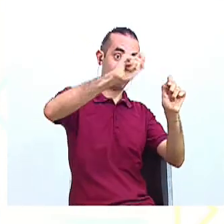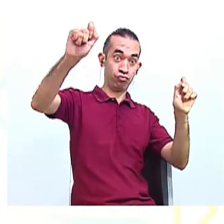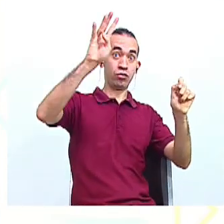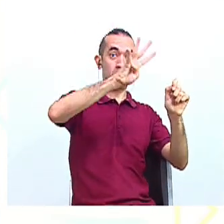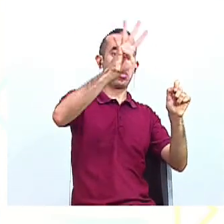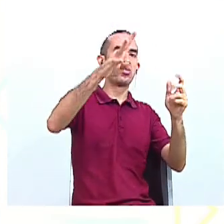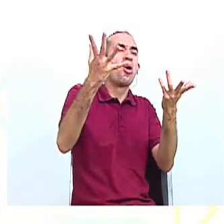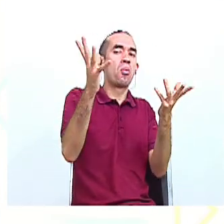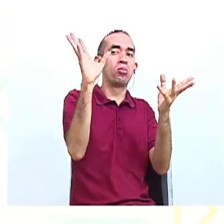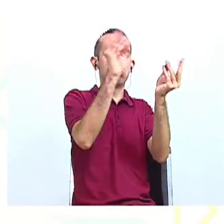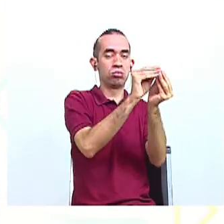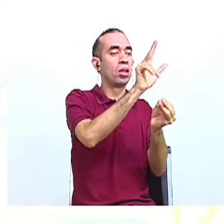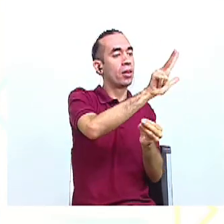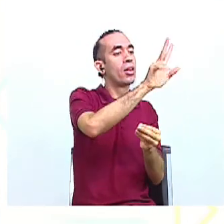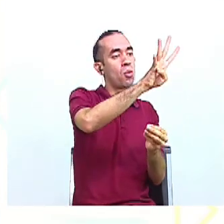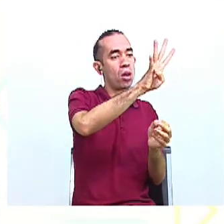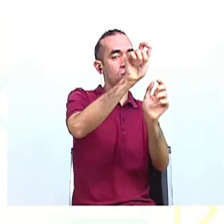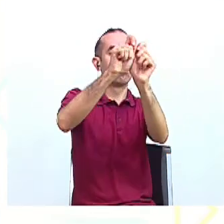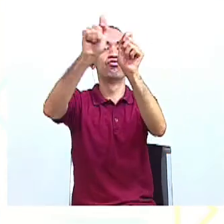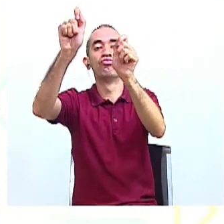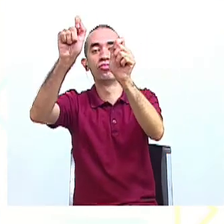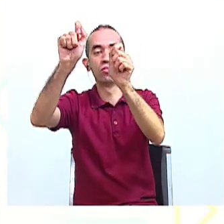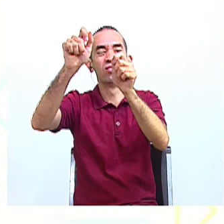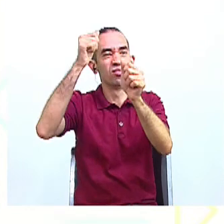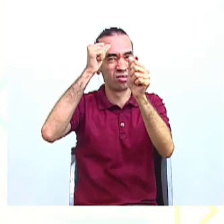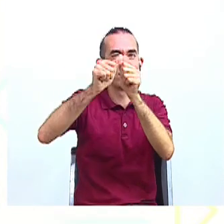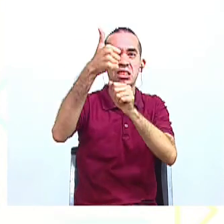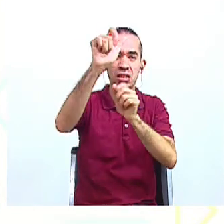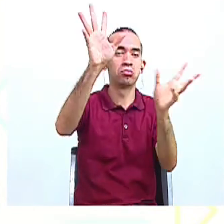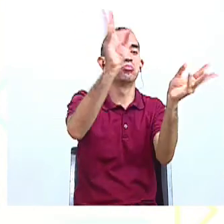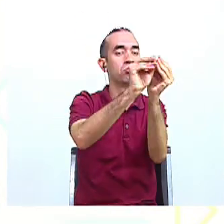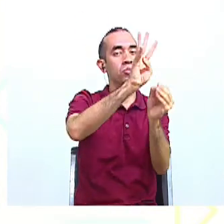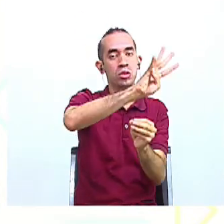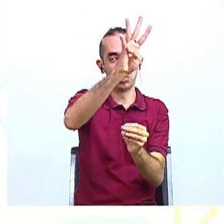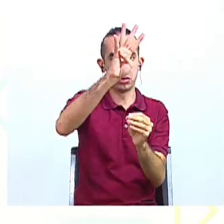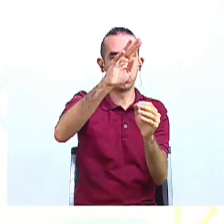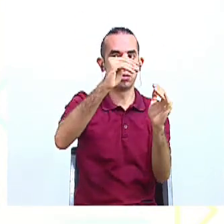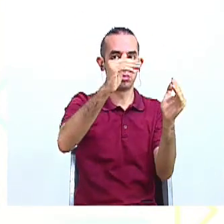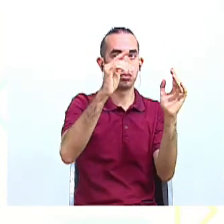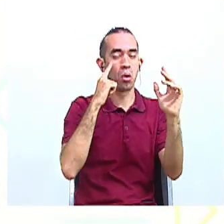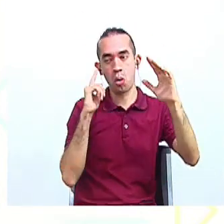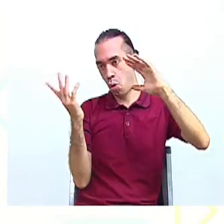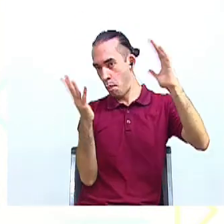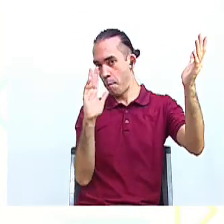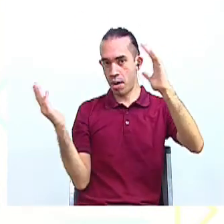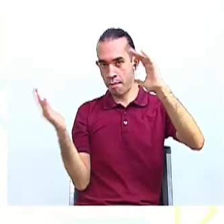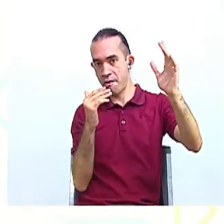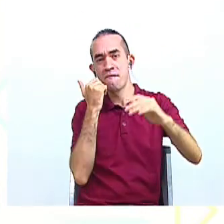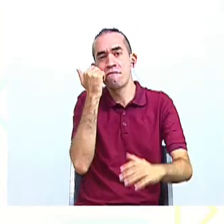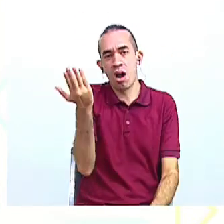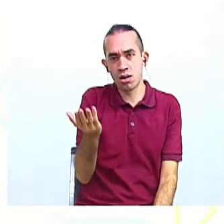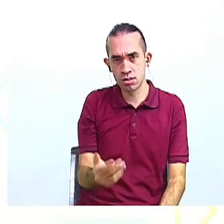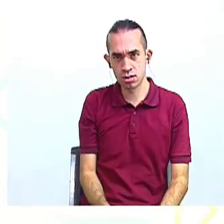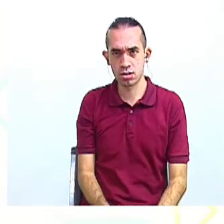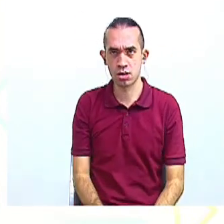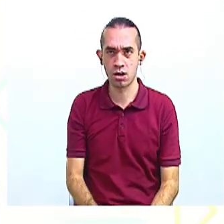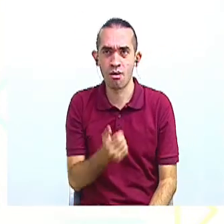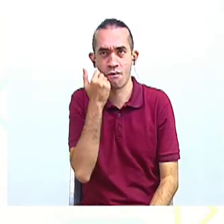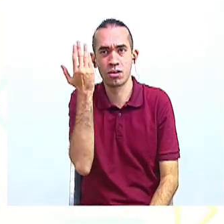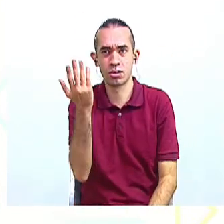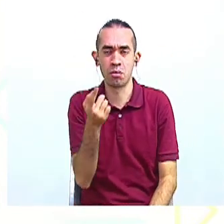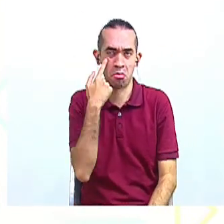sumamos 34 con el otro segmento que medía 10. Y comparamos. ¡Qué fácil! ¿Qué vamos a